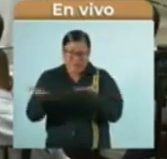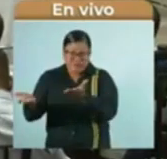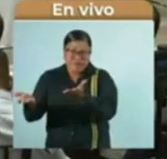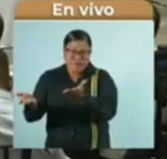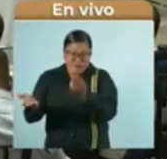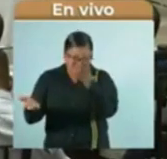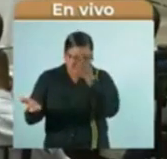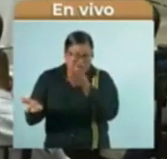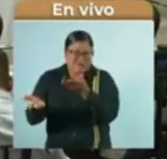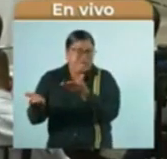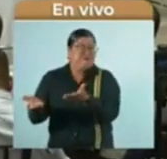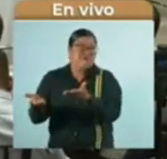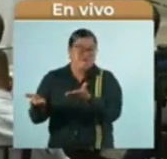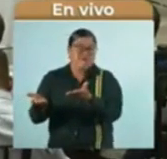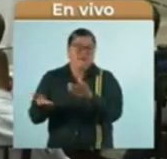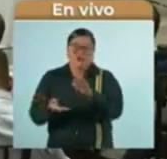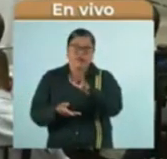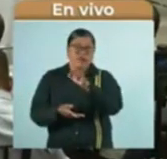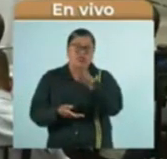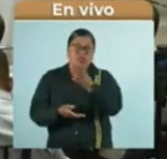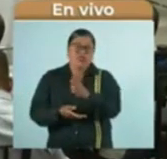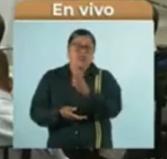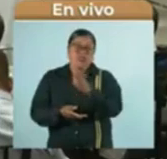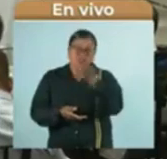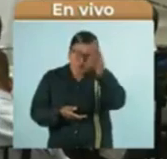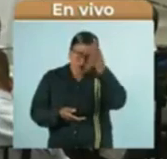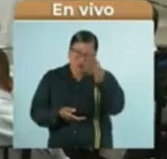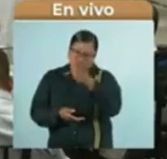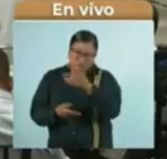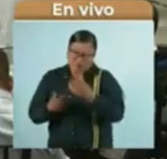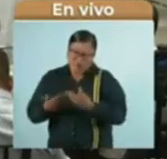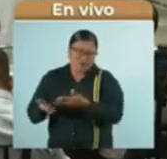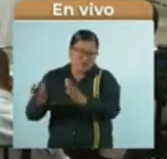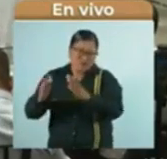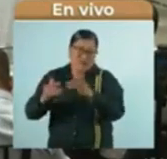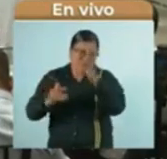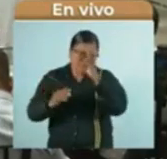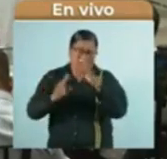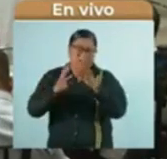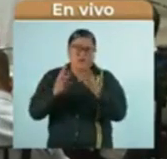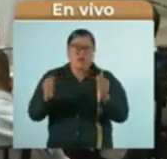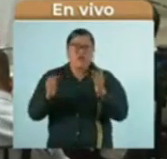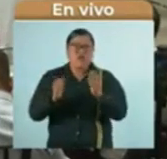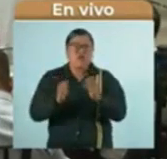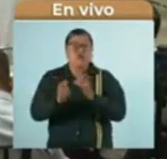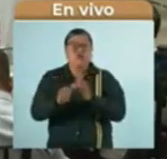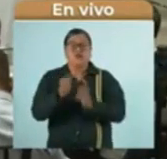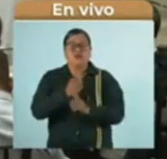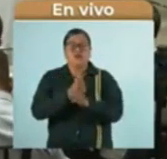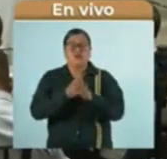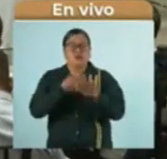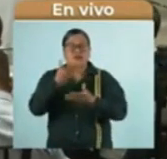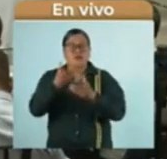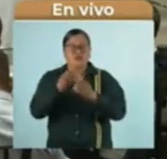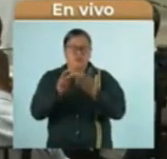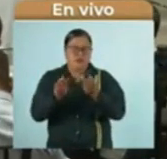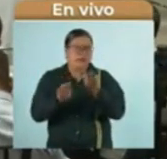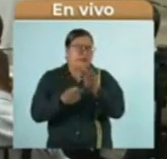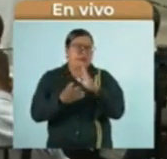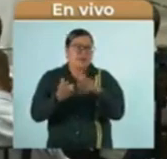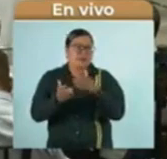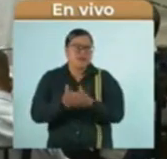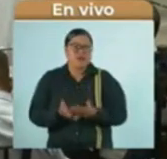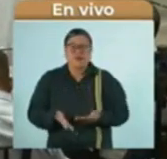superficie que al 100% le dan para que se pueda resolver En definitiva el asunto Eso es